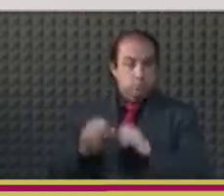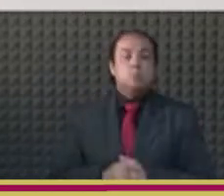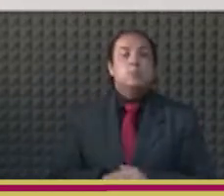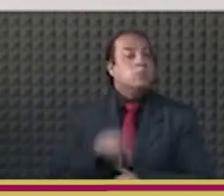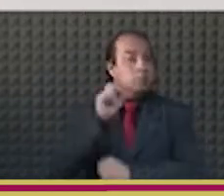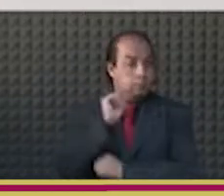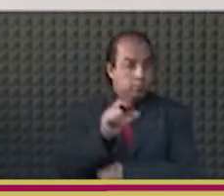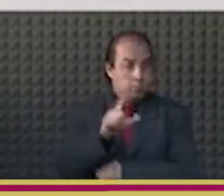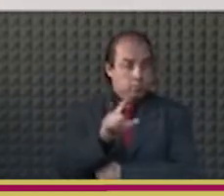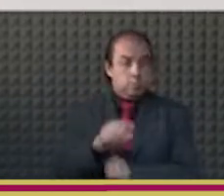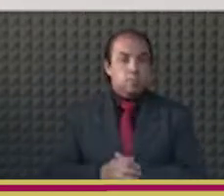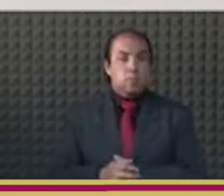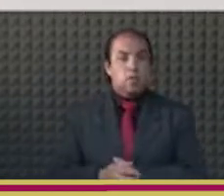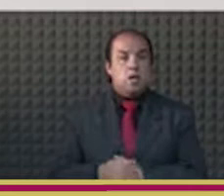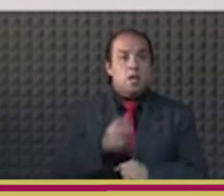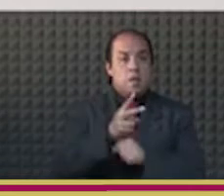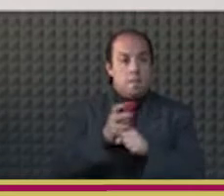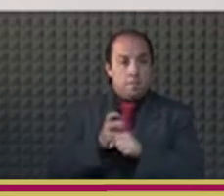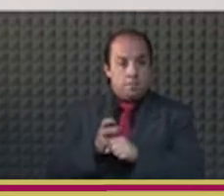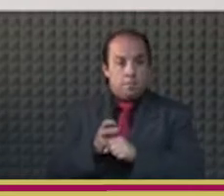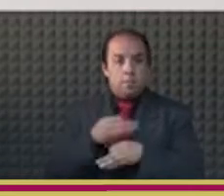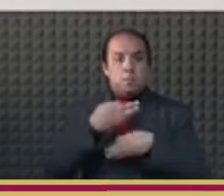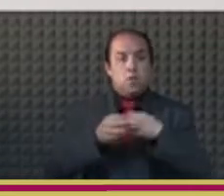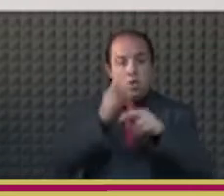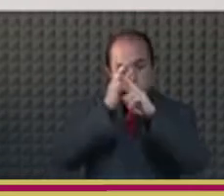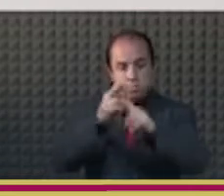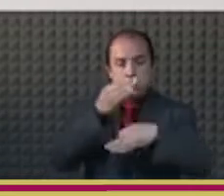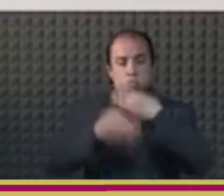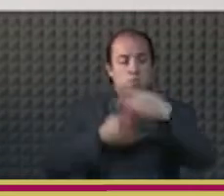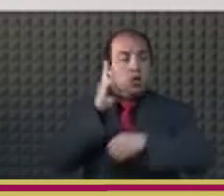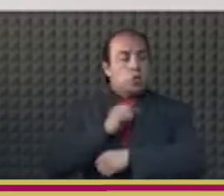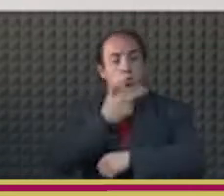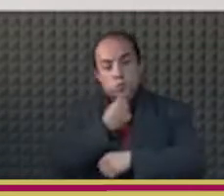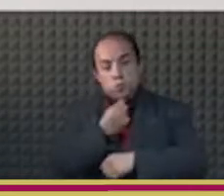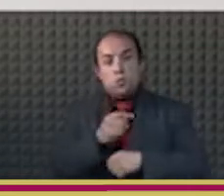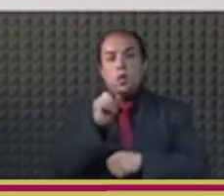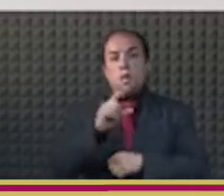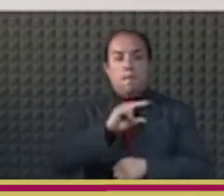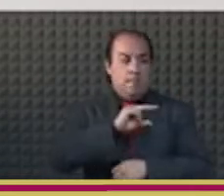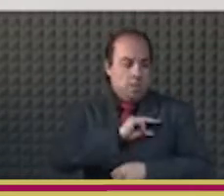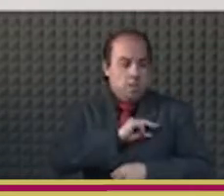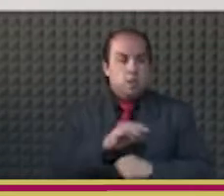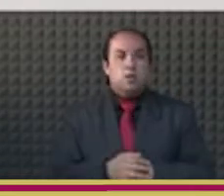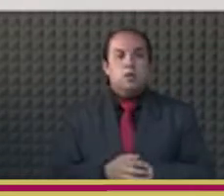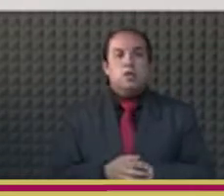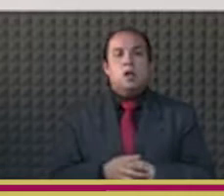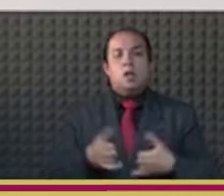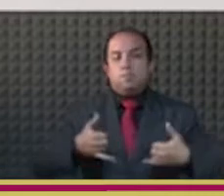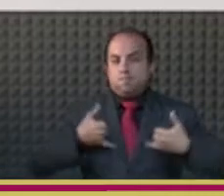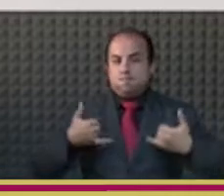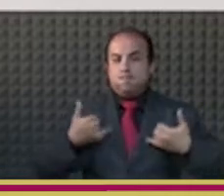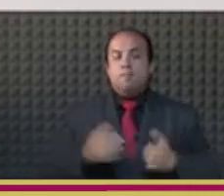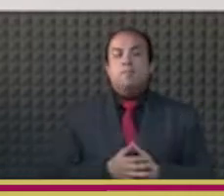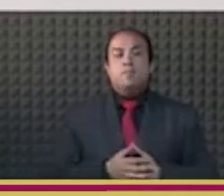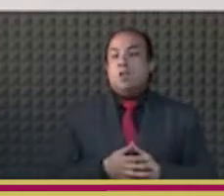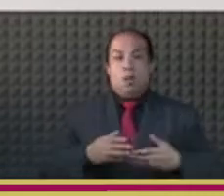también hago un llamado respetuoso a todas y a todos, y de manera muy especial a los más jóvenes,